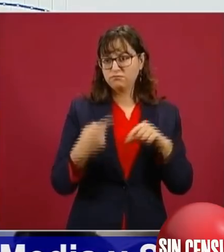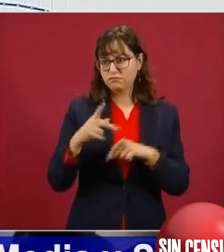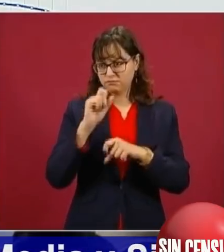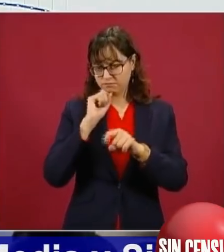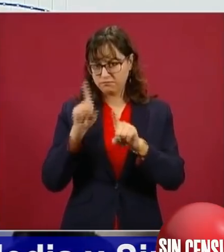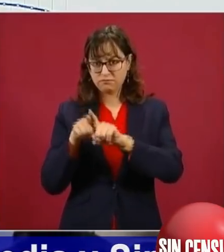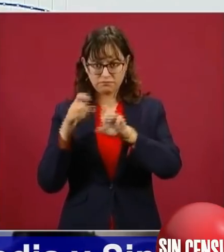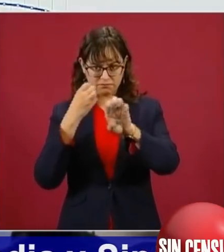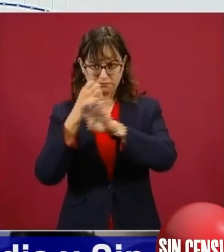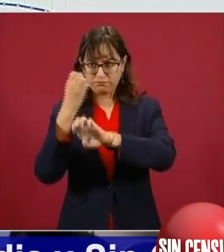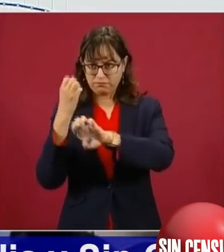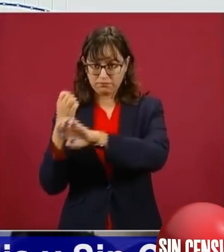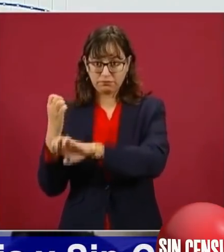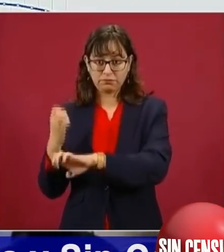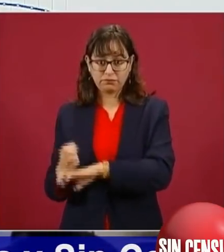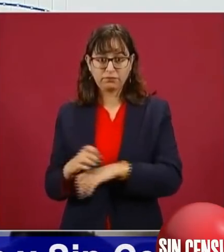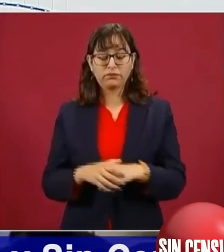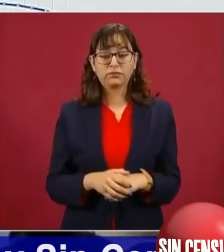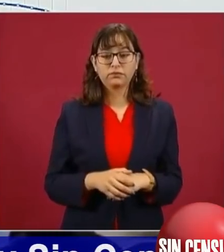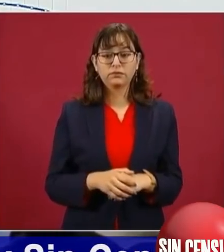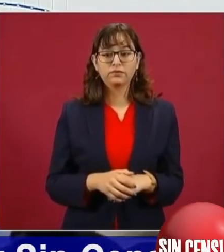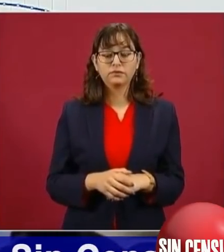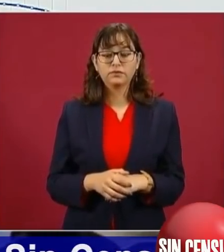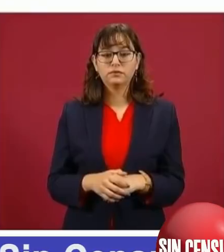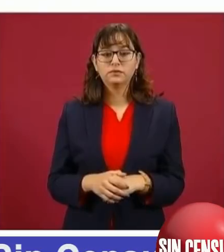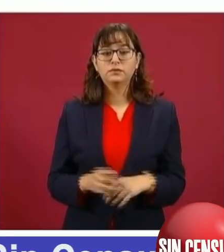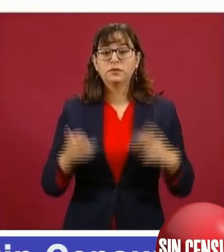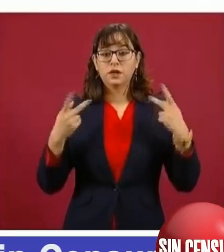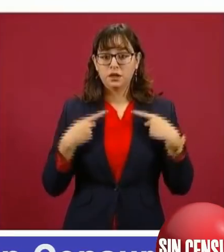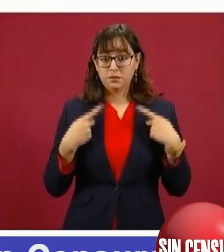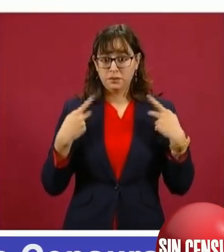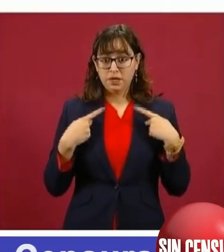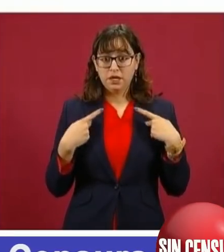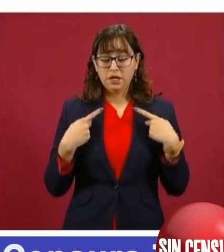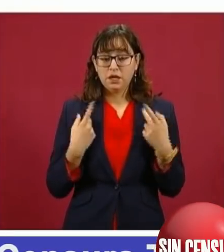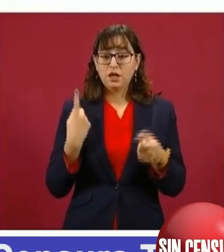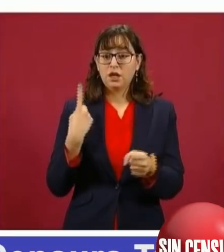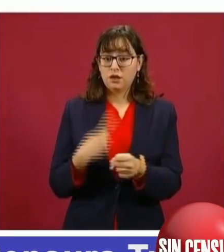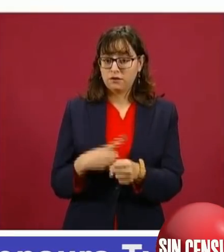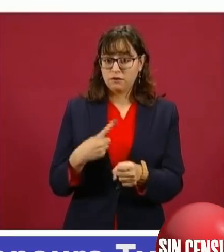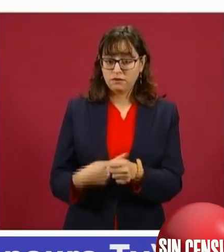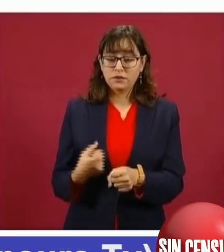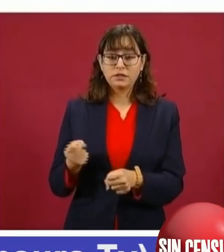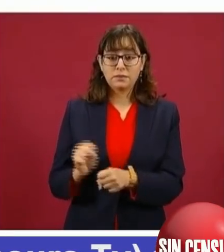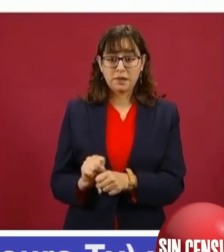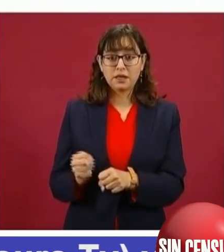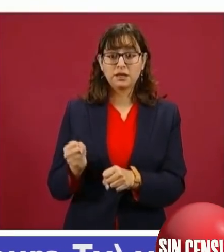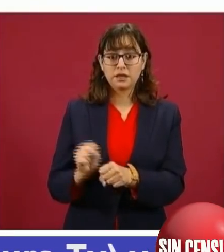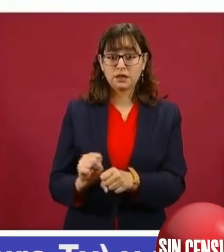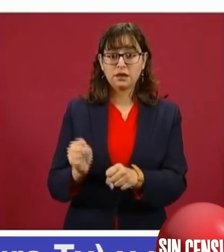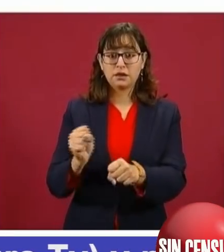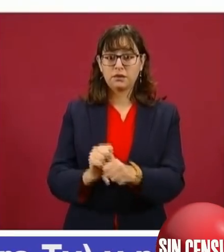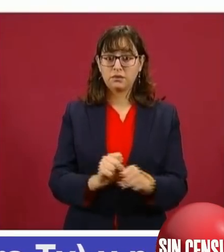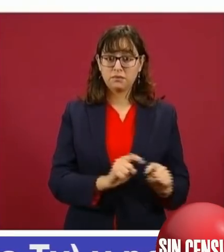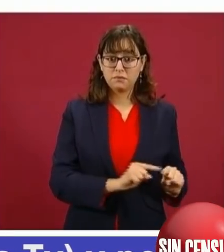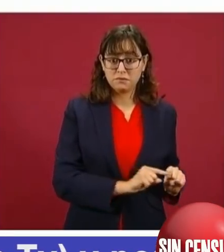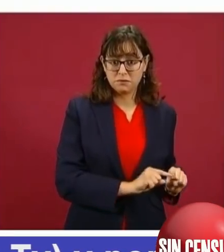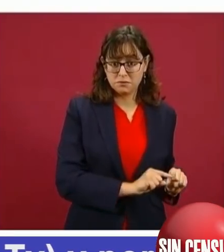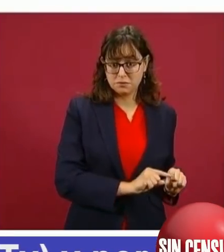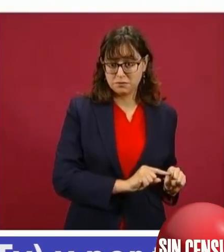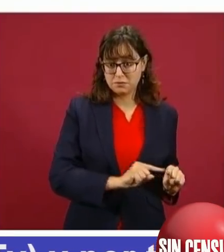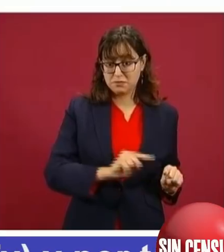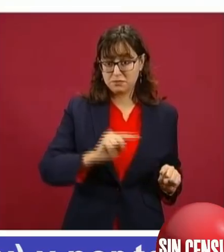que la incidencia, es decir, el número de casos que se presentan por semana, llegó a un punto máximo en la